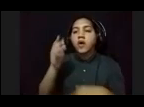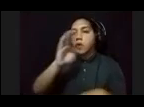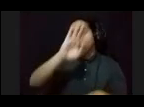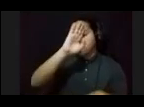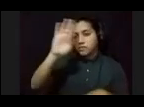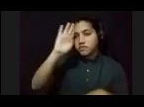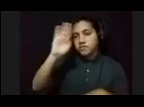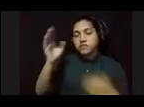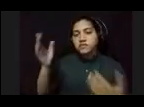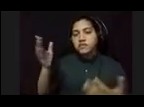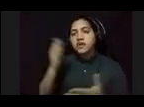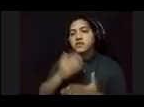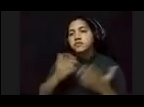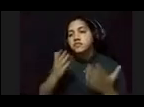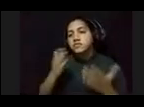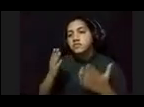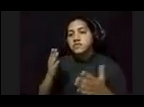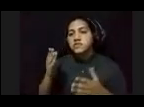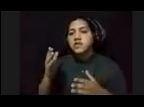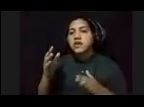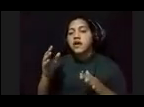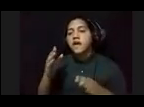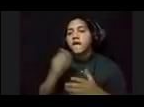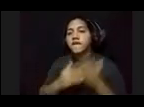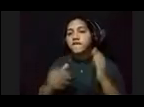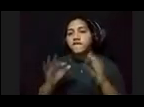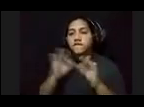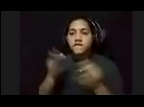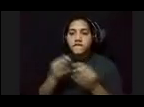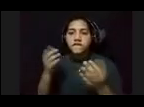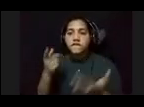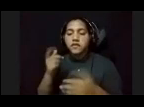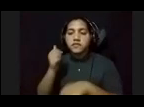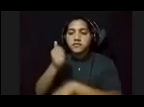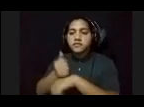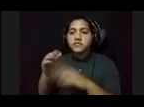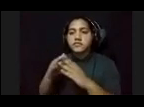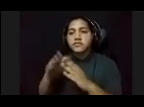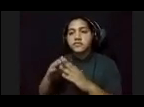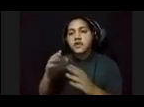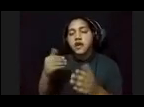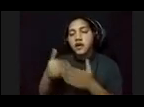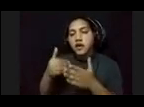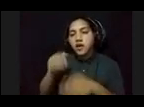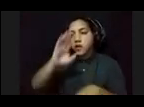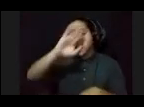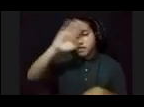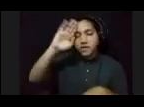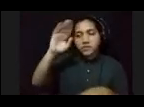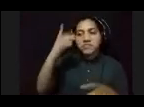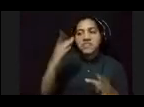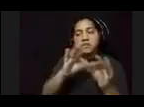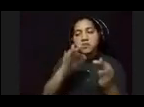familias establecieran su residencia cerca del hospital, ¿verdad?, para estar cerca de sus familiares. Aquí hago